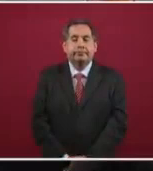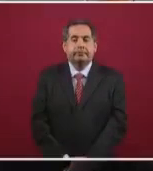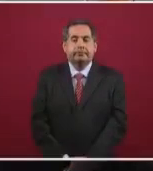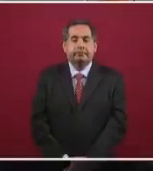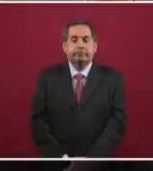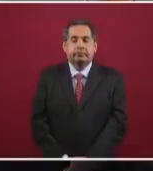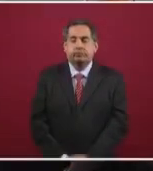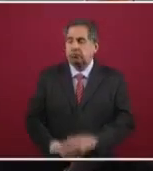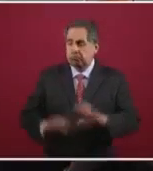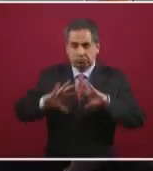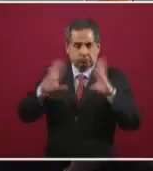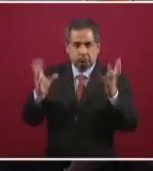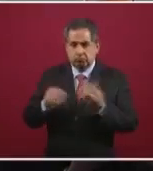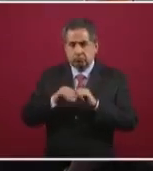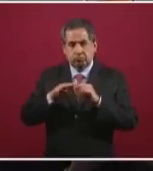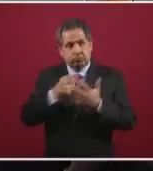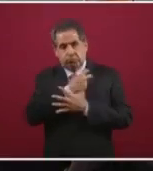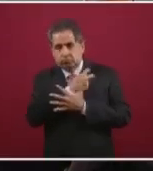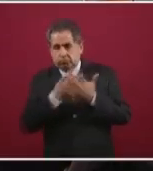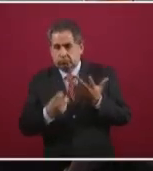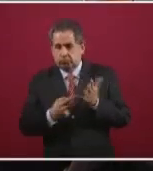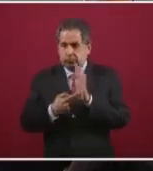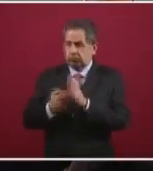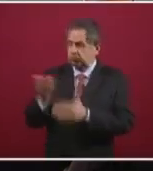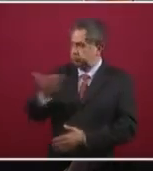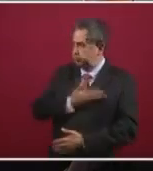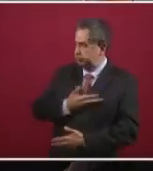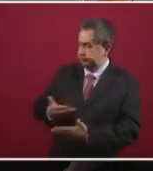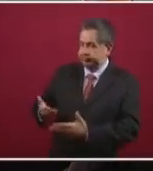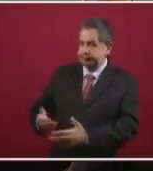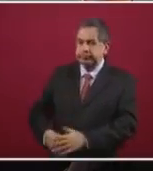Sería todo, señor presidente.